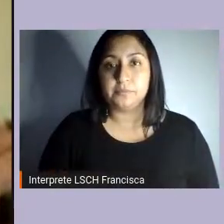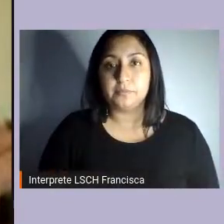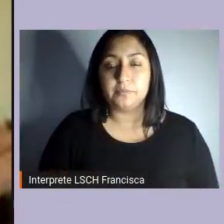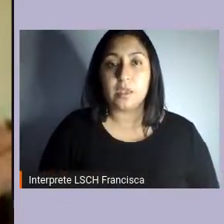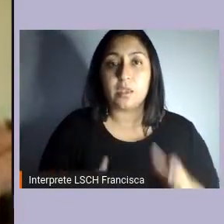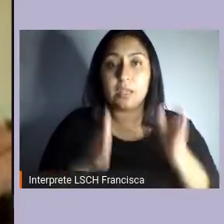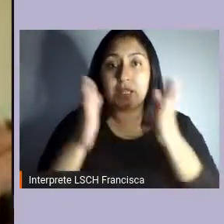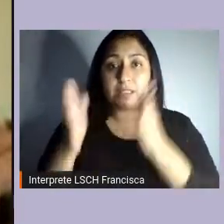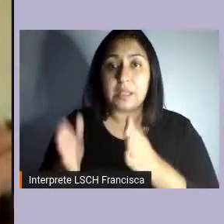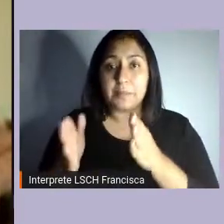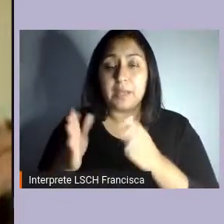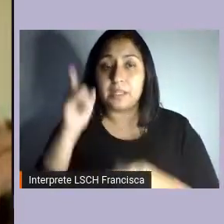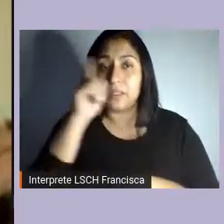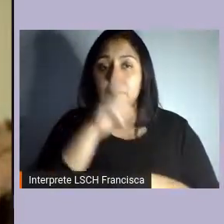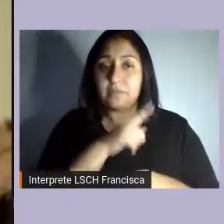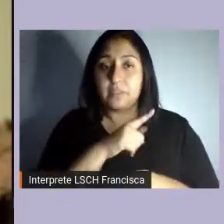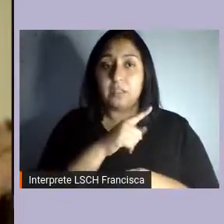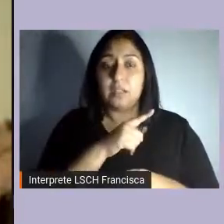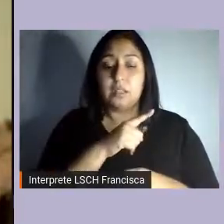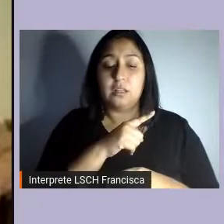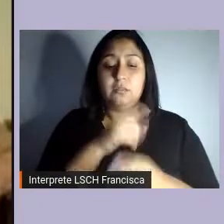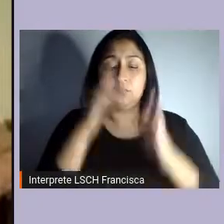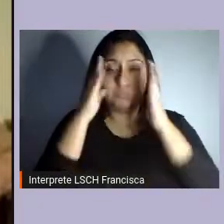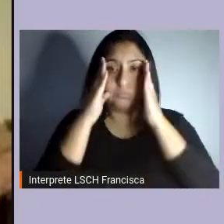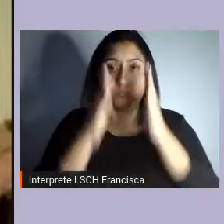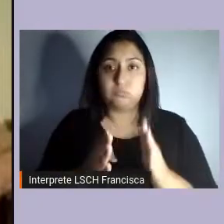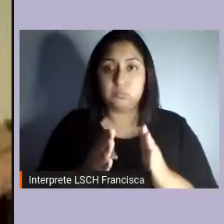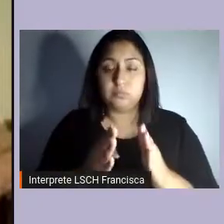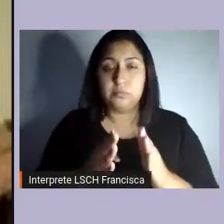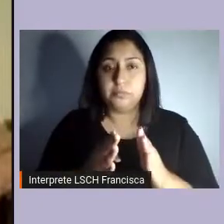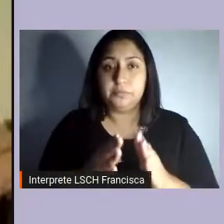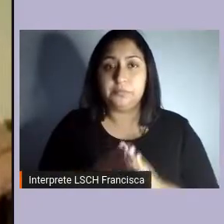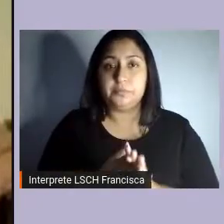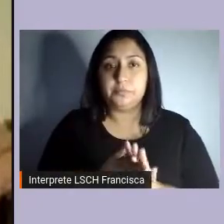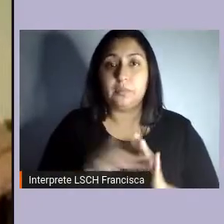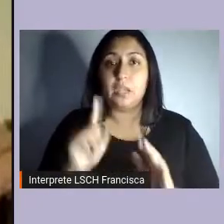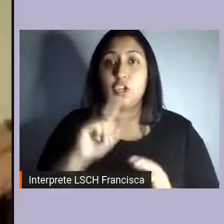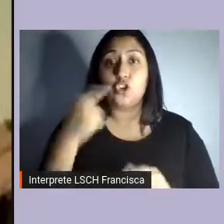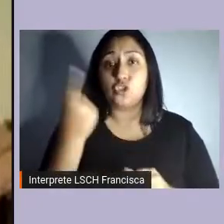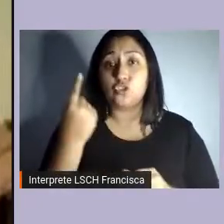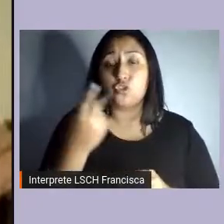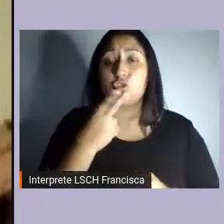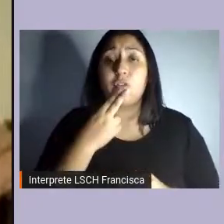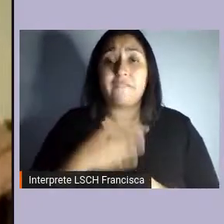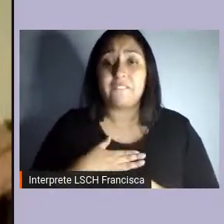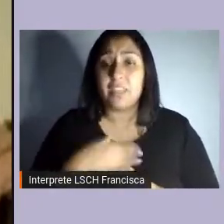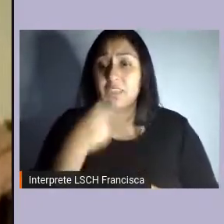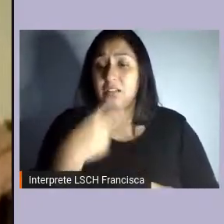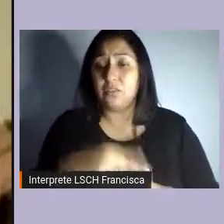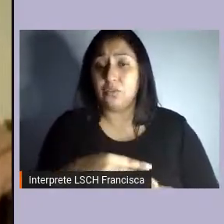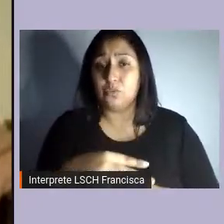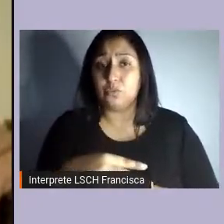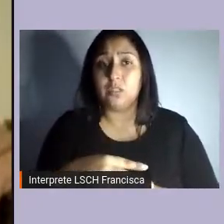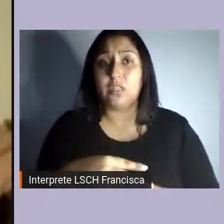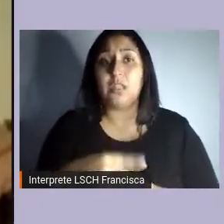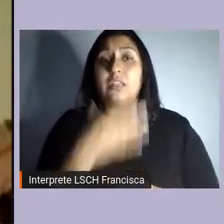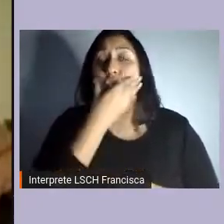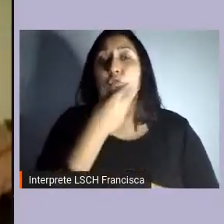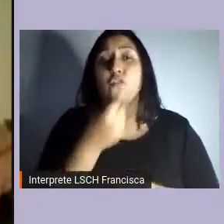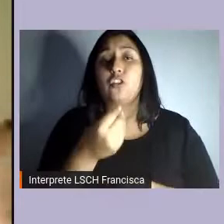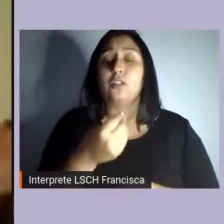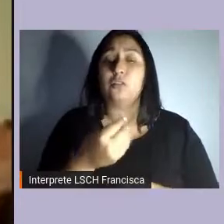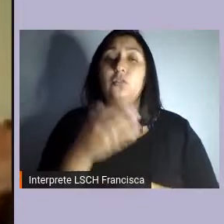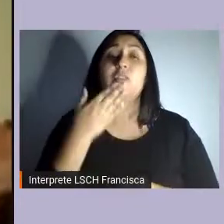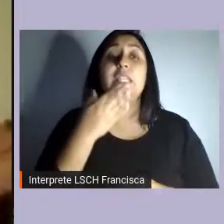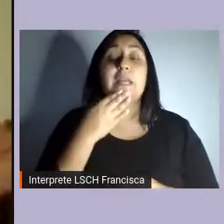final Violeta concentra dicho y refranes que no solamente hablan de su vida, que eso es lo maravilloso de los clásicos, sino que hablan